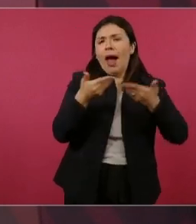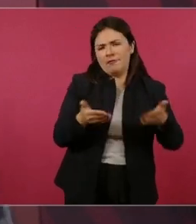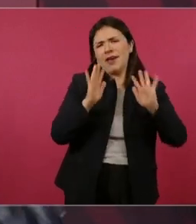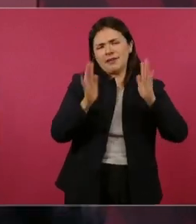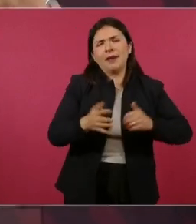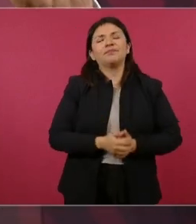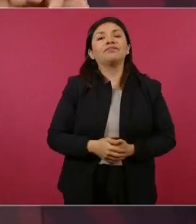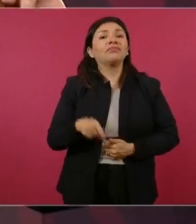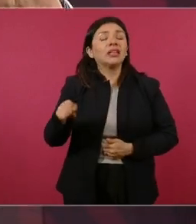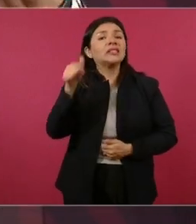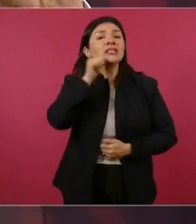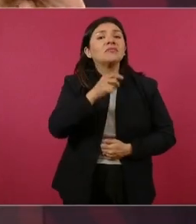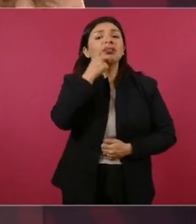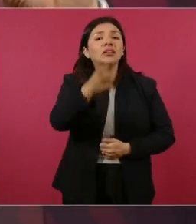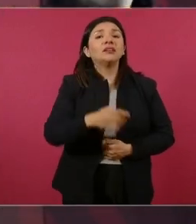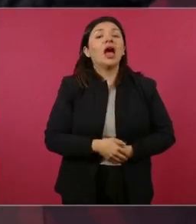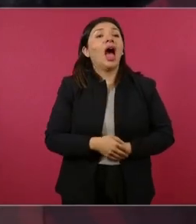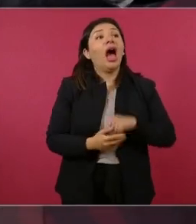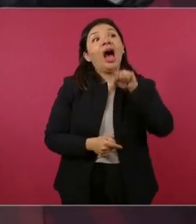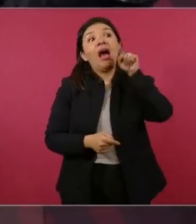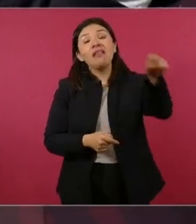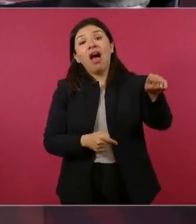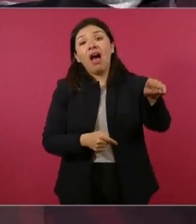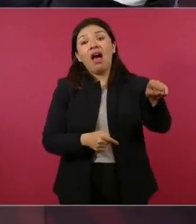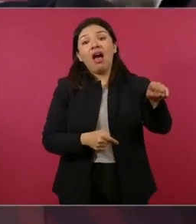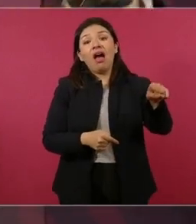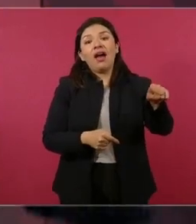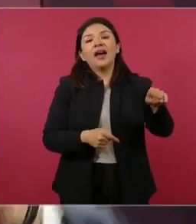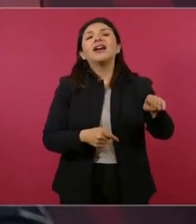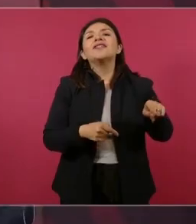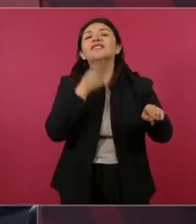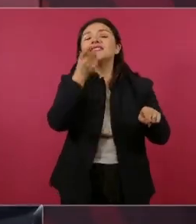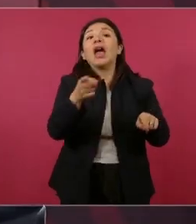Siempre hablaba de la fuente de Palacio, es esta fuente.